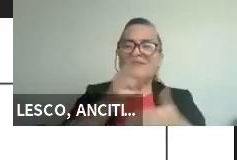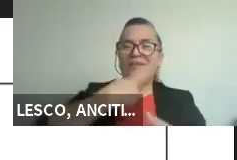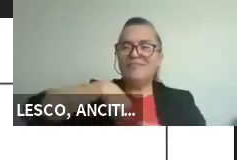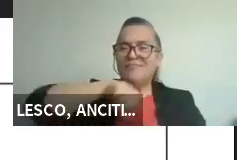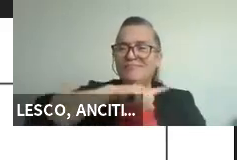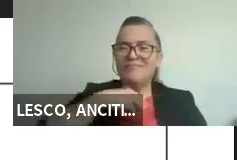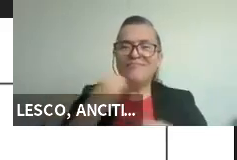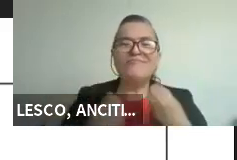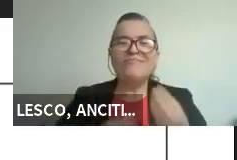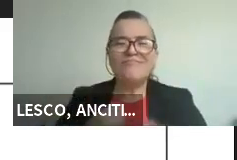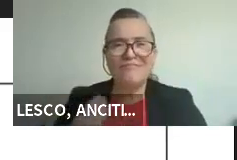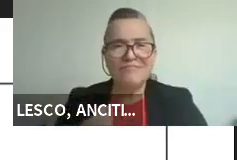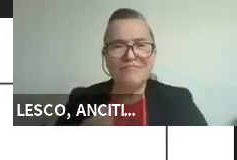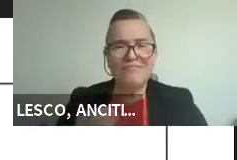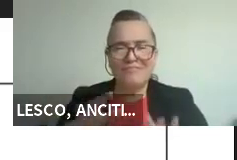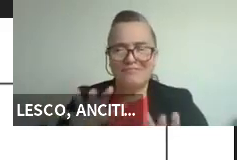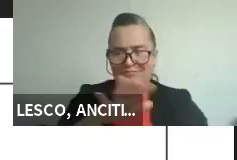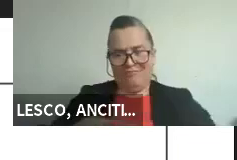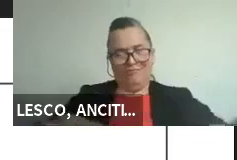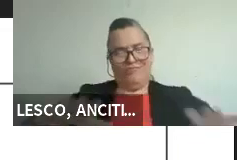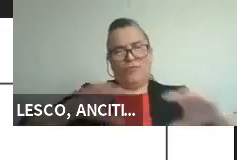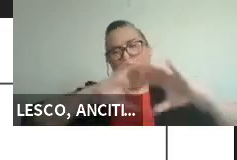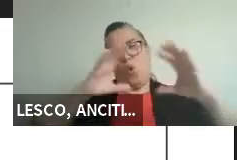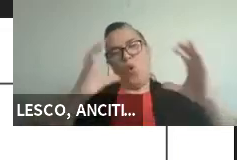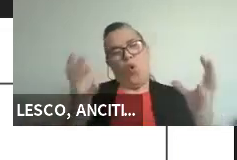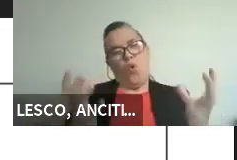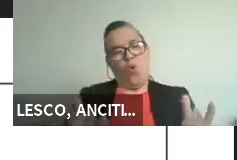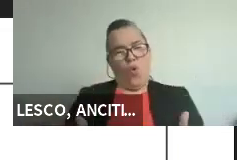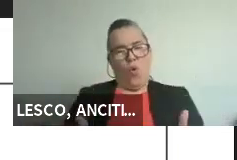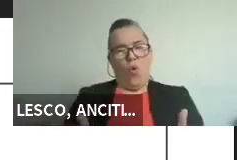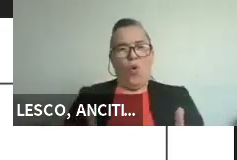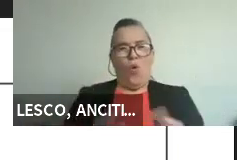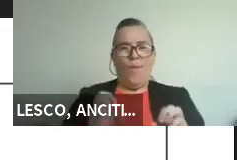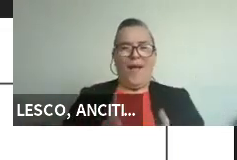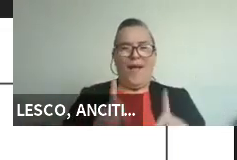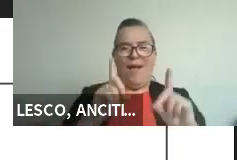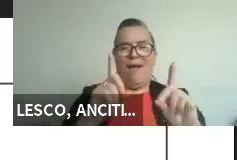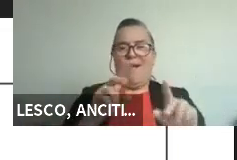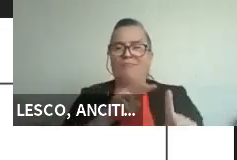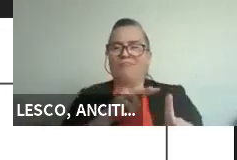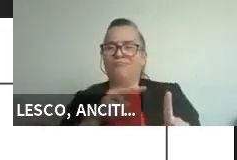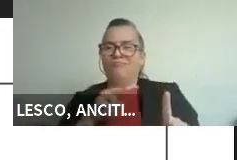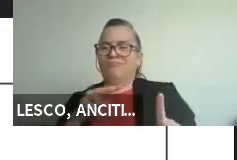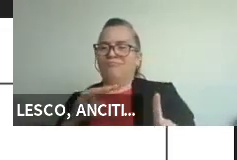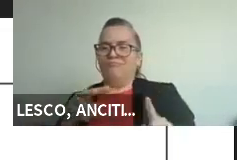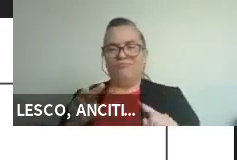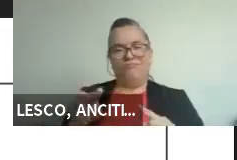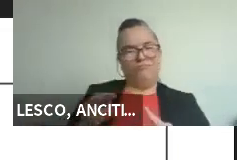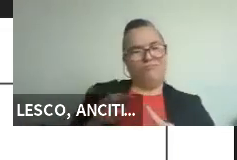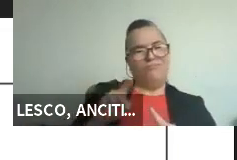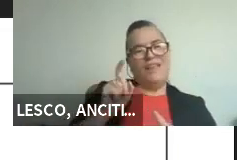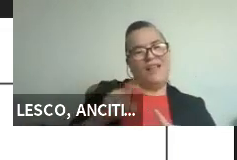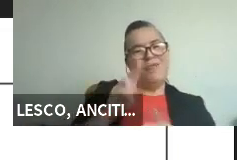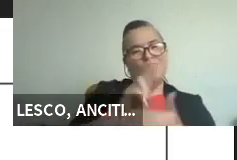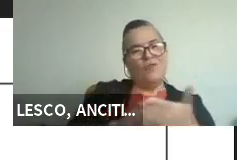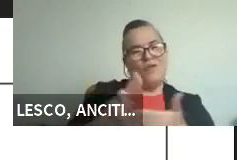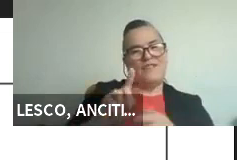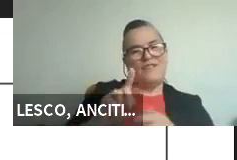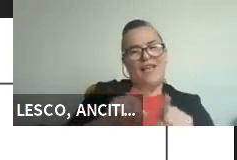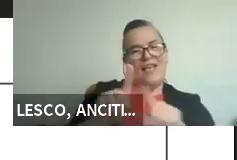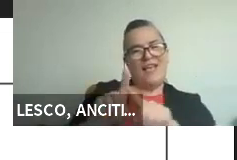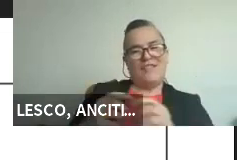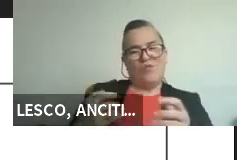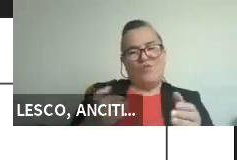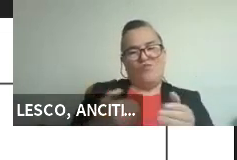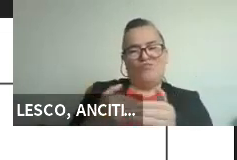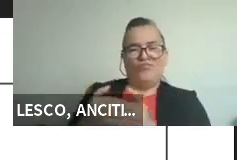de un de un entorno global en un entorno académico global y debemos acercarnos unas a otras en alianza sur